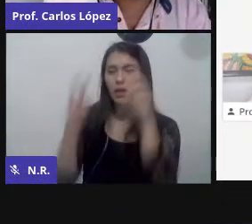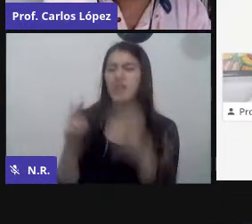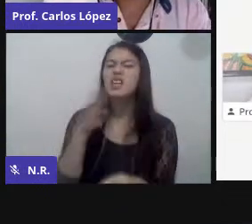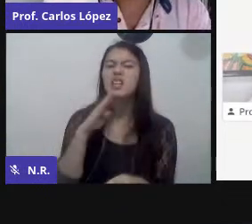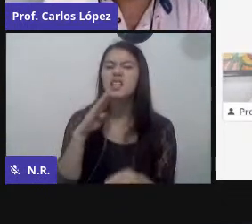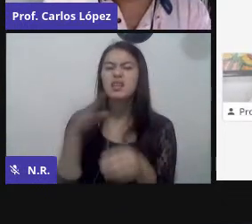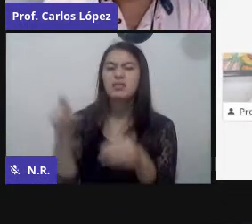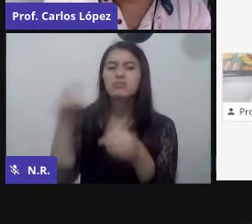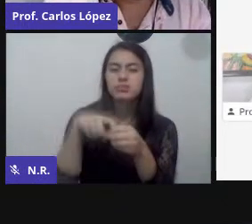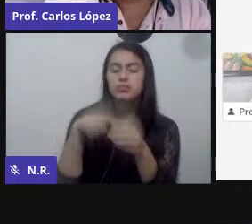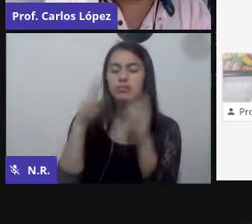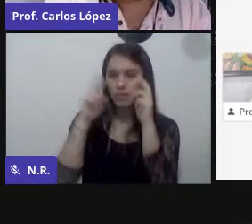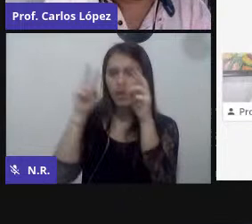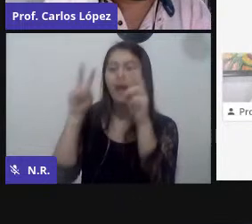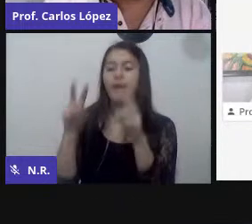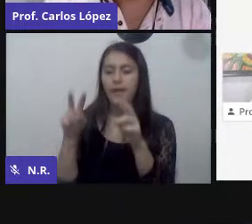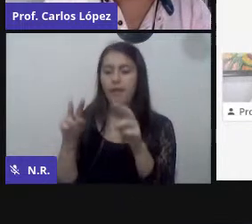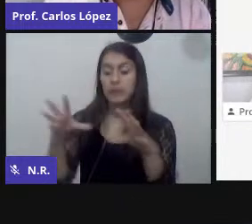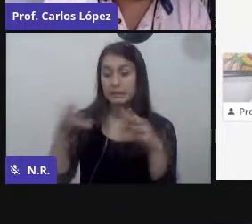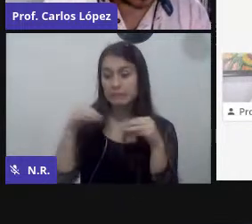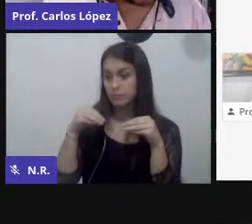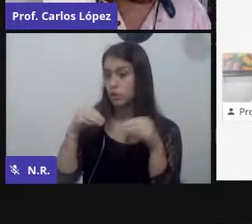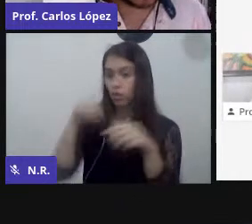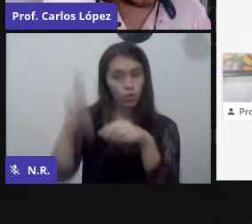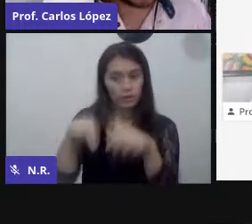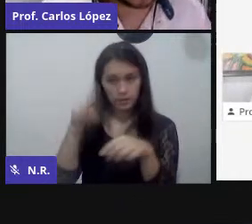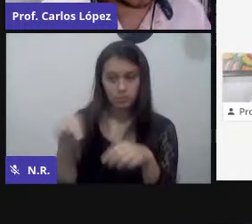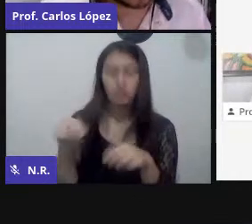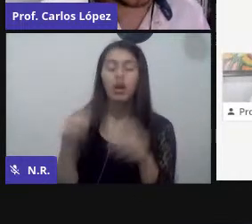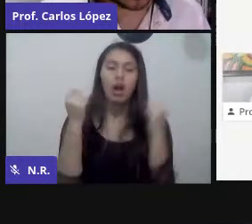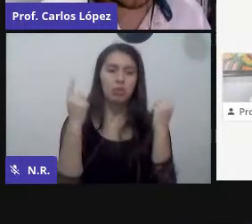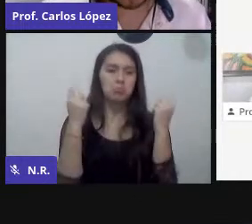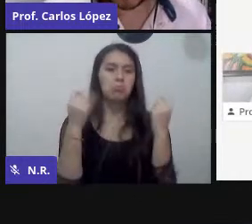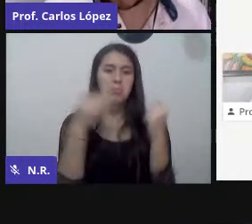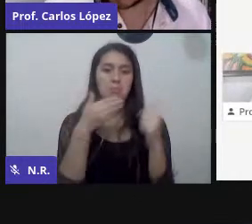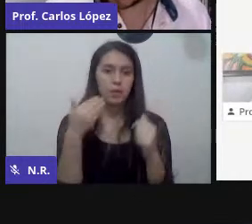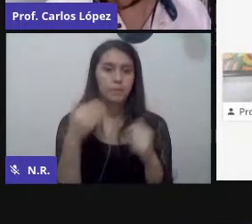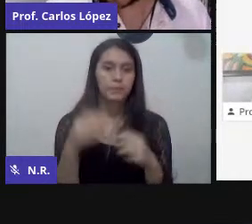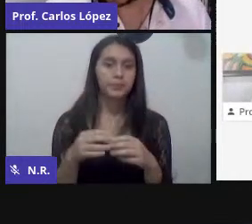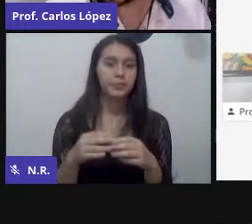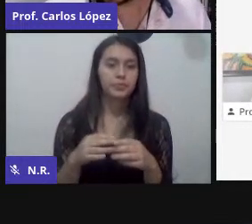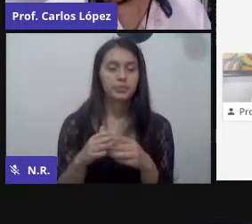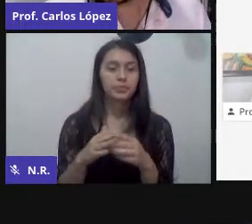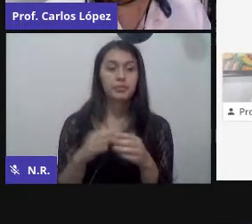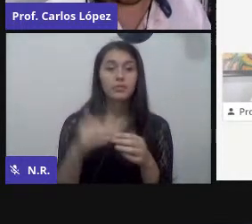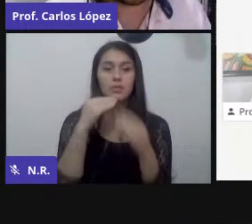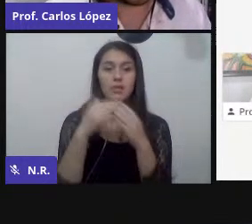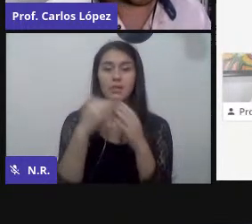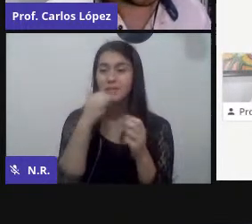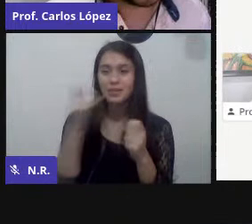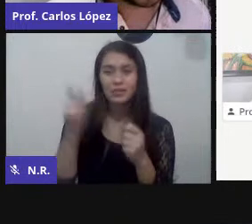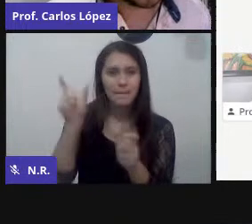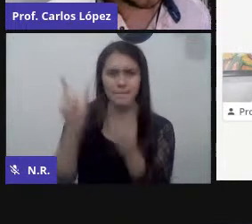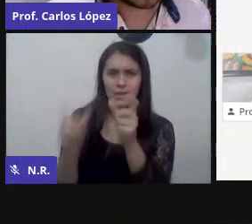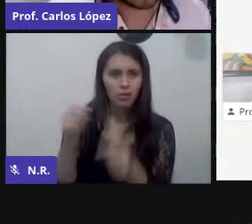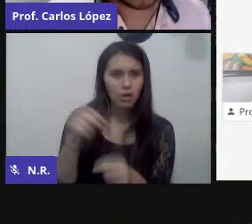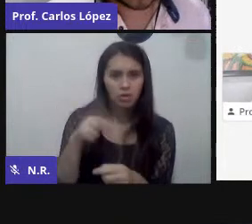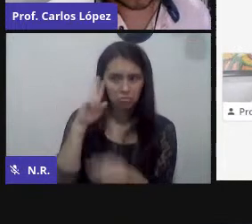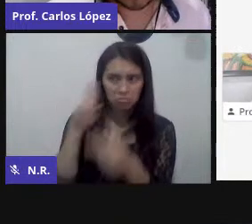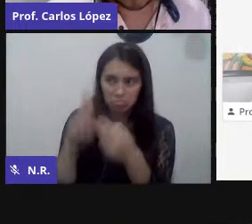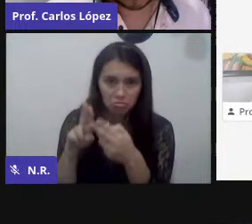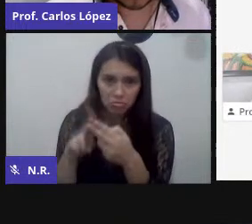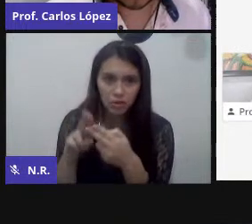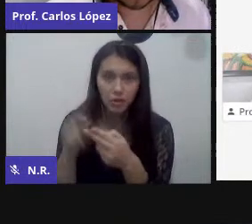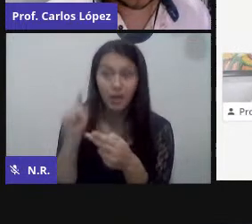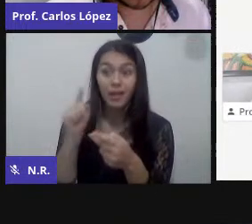antes y miramos si le damos permiso de entrar o no. De todos modos, así sea un extraño o algo, él no va a tener control de